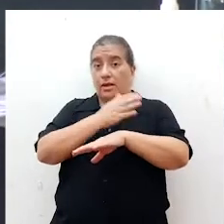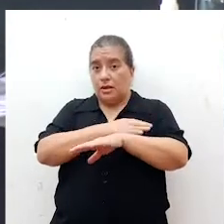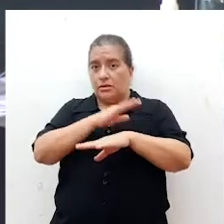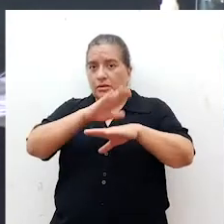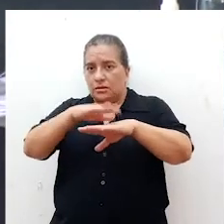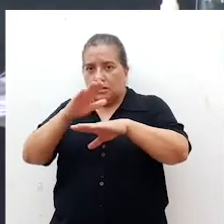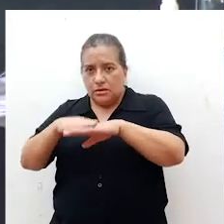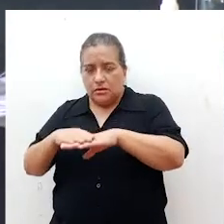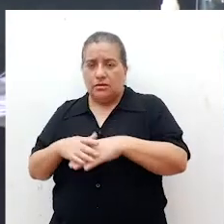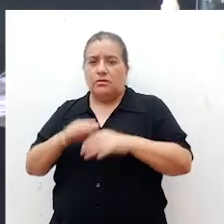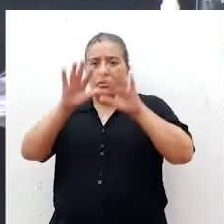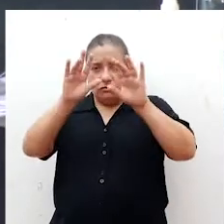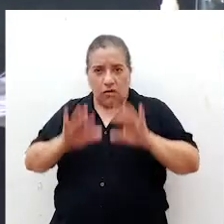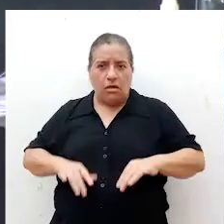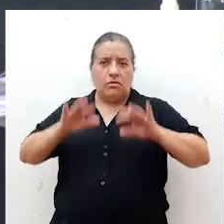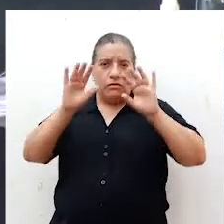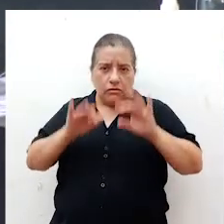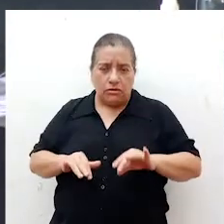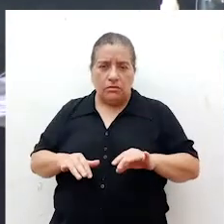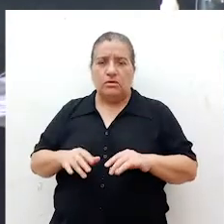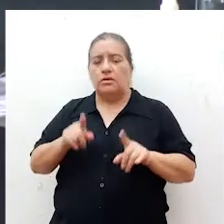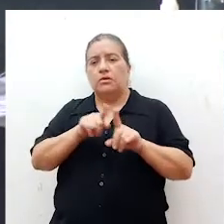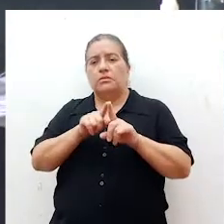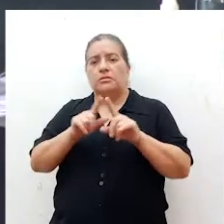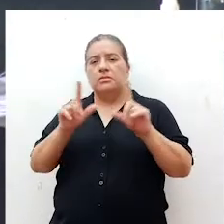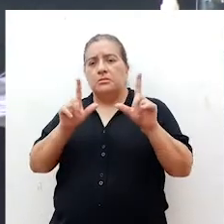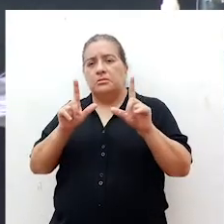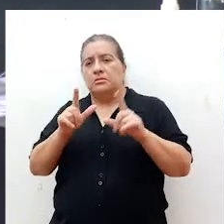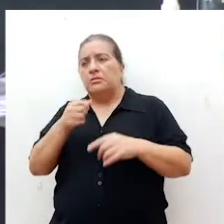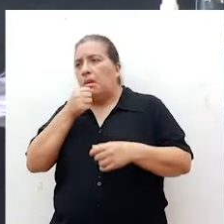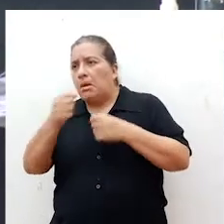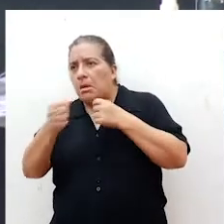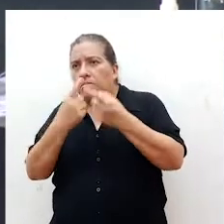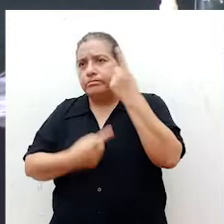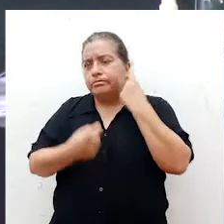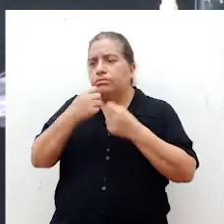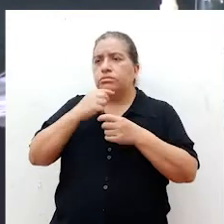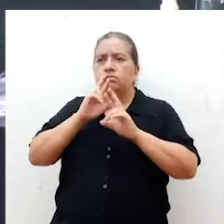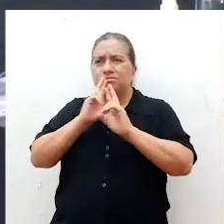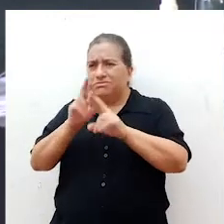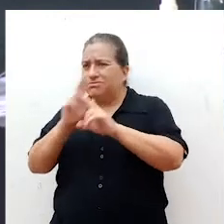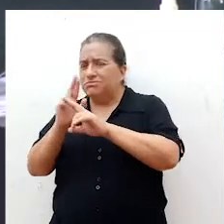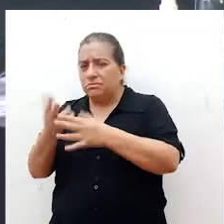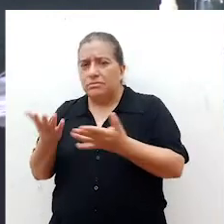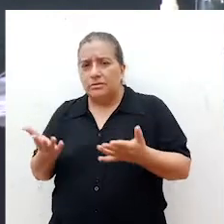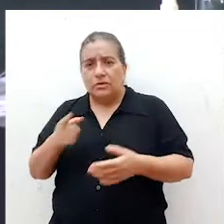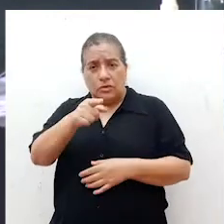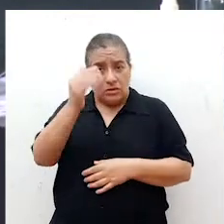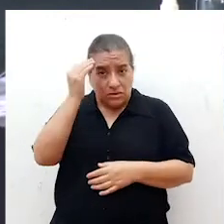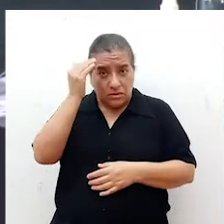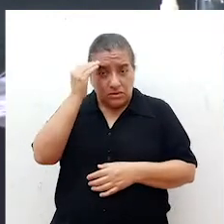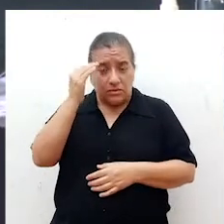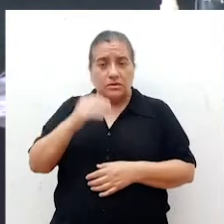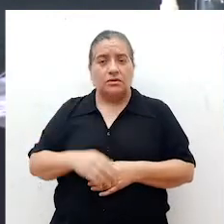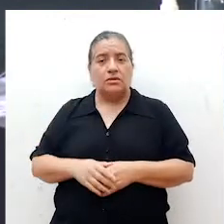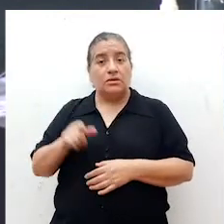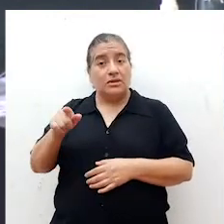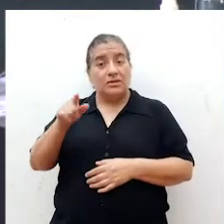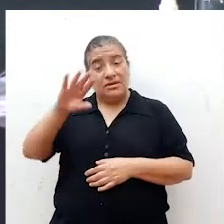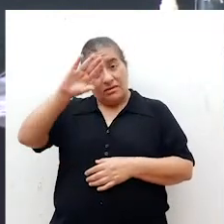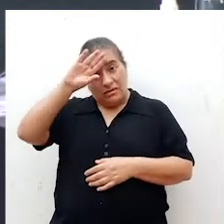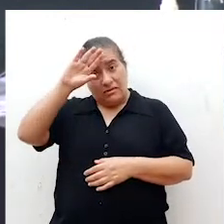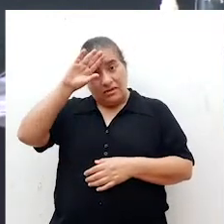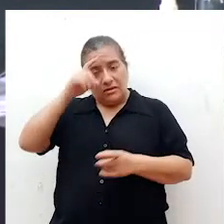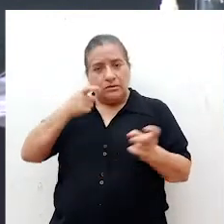clave, porque nosotros lo dijimos en comunicados, en informes e incluso en entrevistas. Si esta es una enfermedad que afecta las